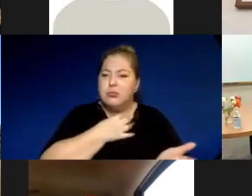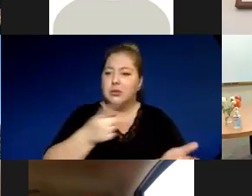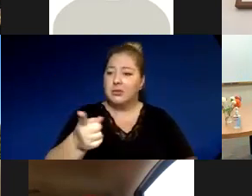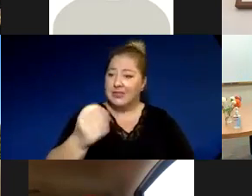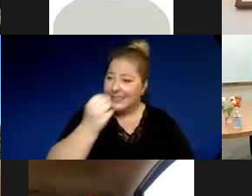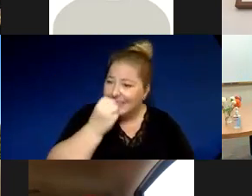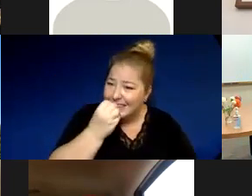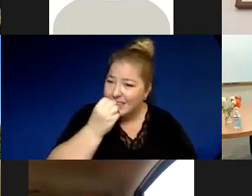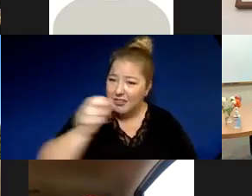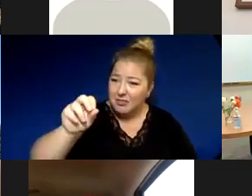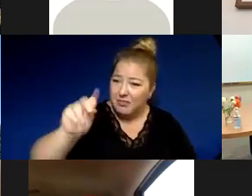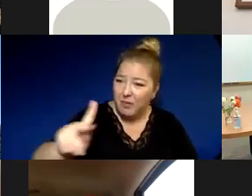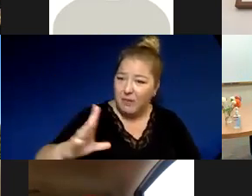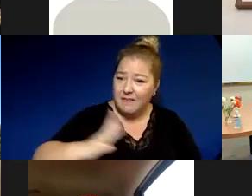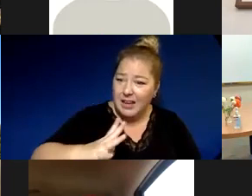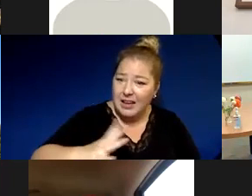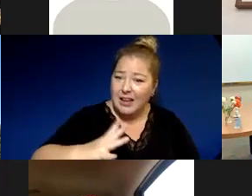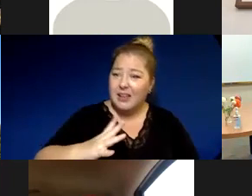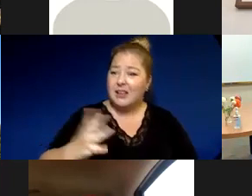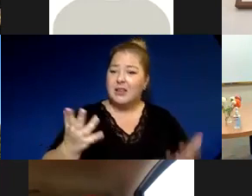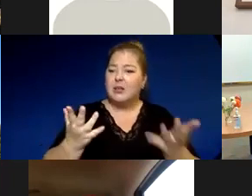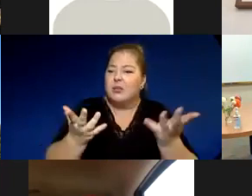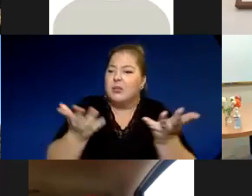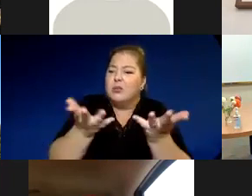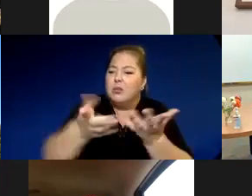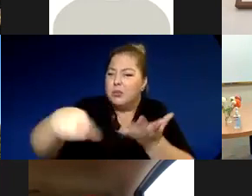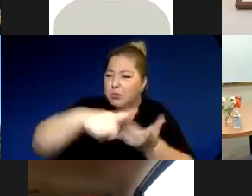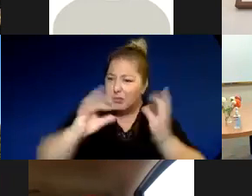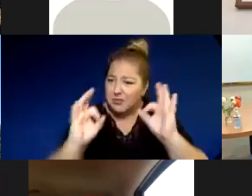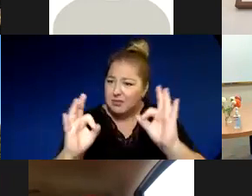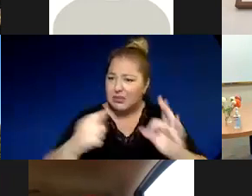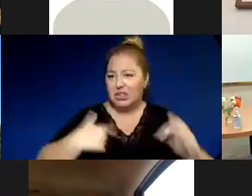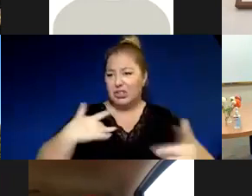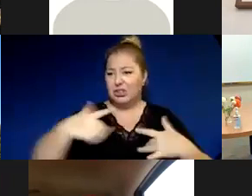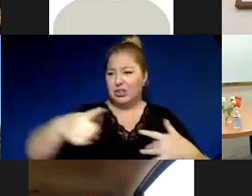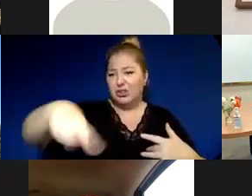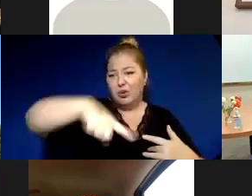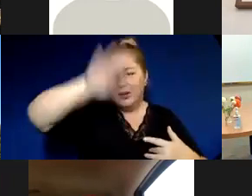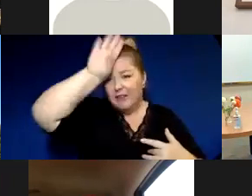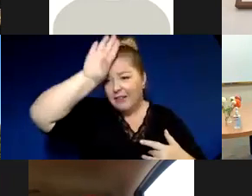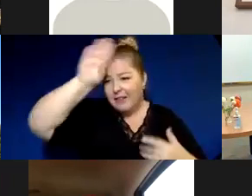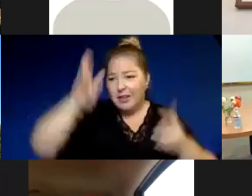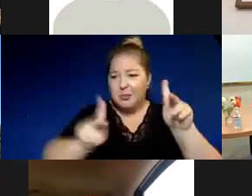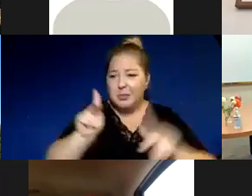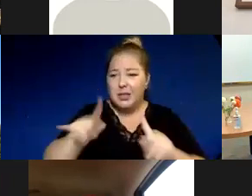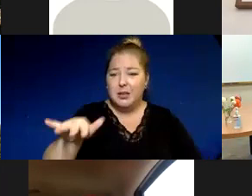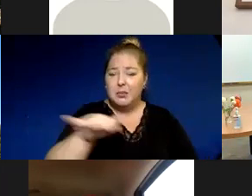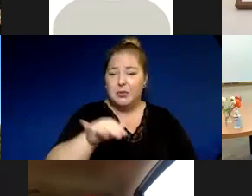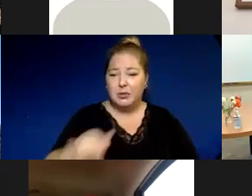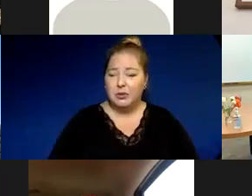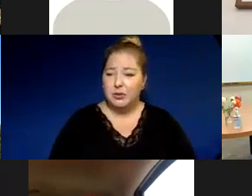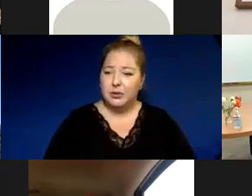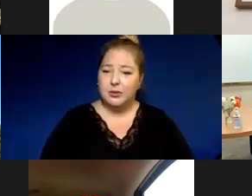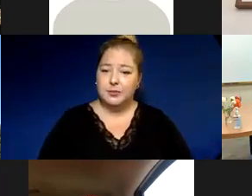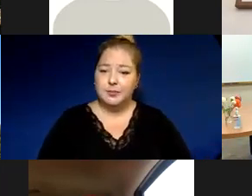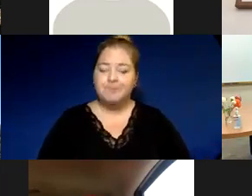Si puede mencionar un poco al respecto, congresista, senador. Bueno, les puedo dejar saber, sí,